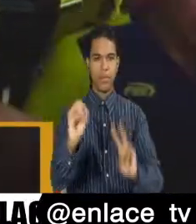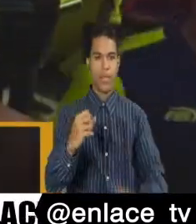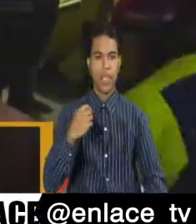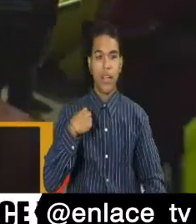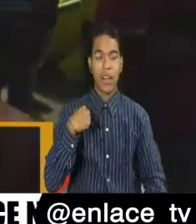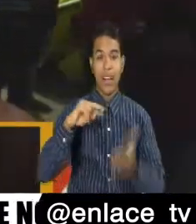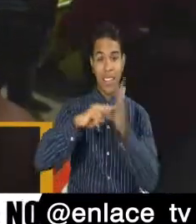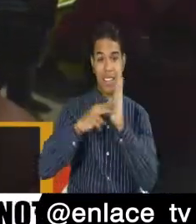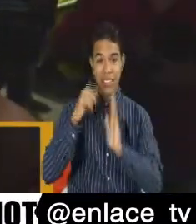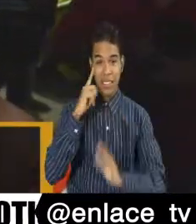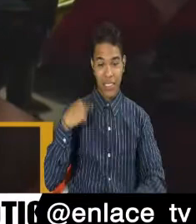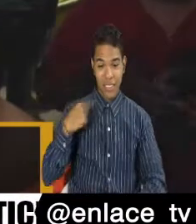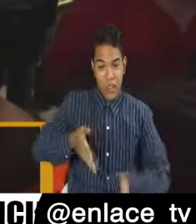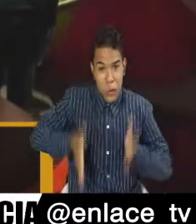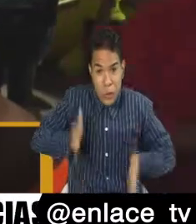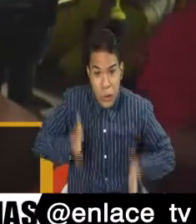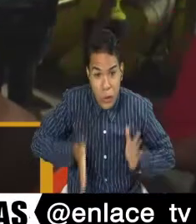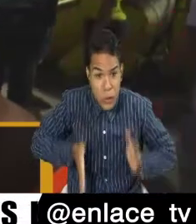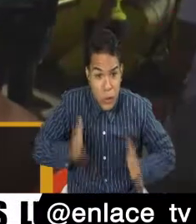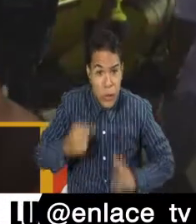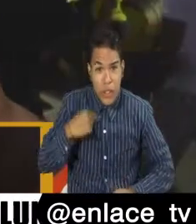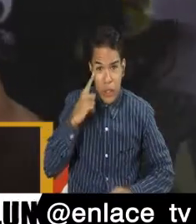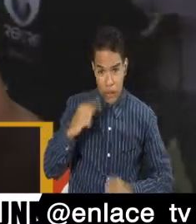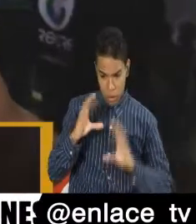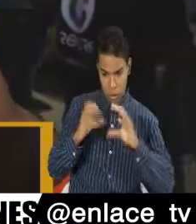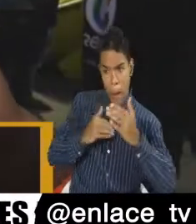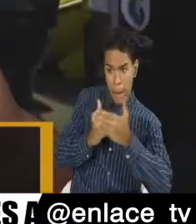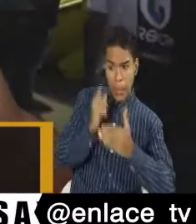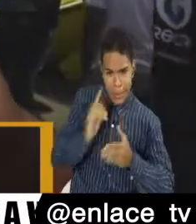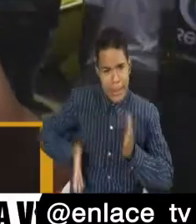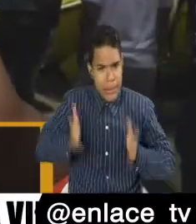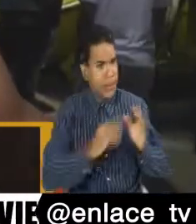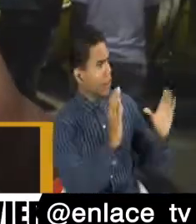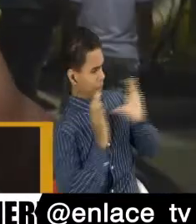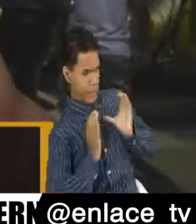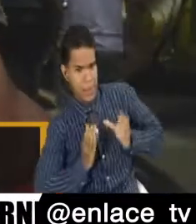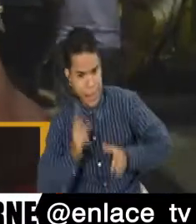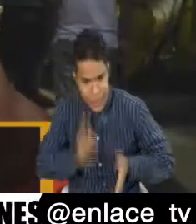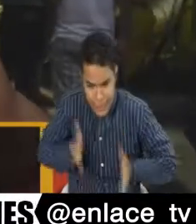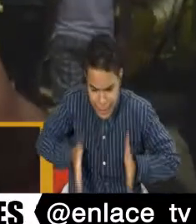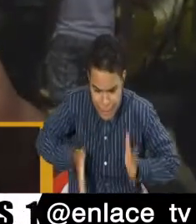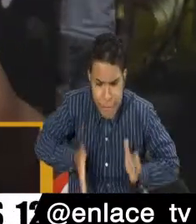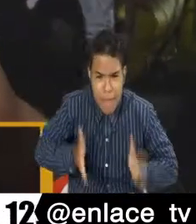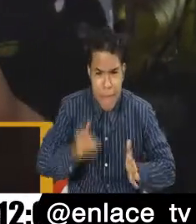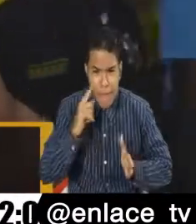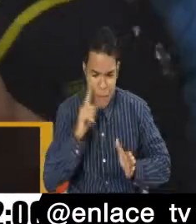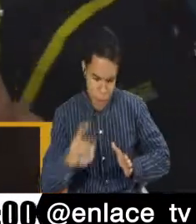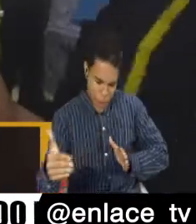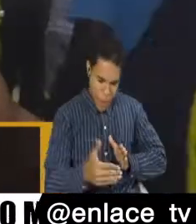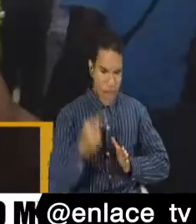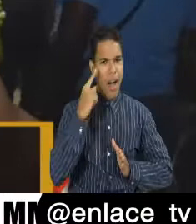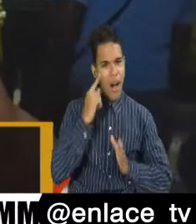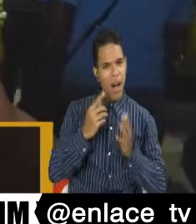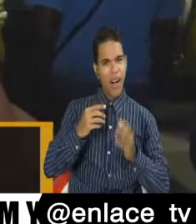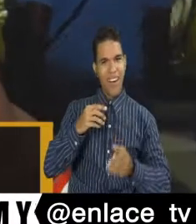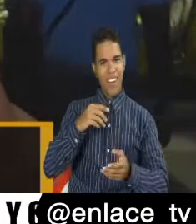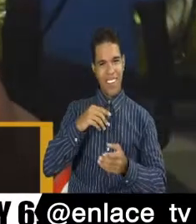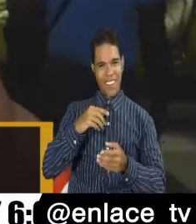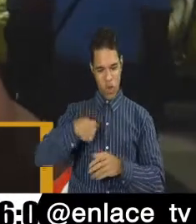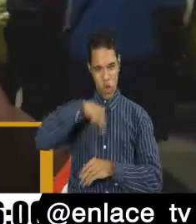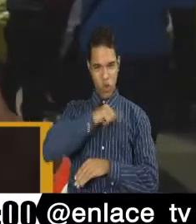pie. Contamos con un medio campo, por decirlo personalmente, y por los grupos de lujo, todos tenemos un buen